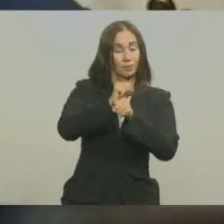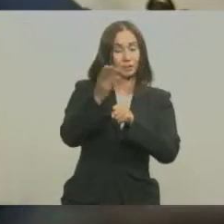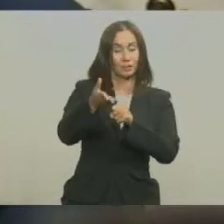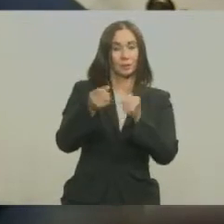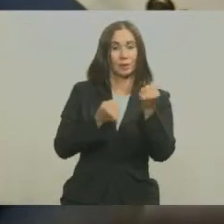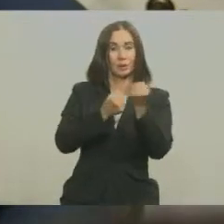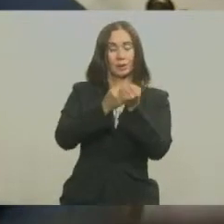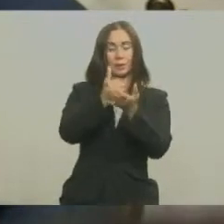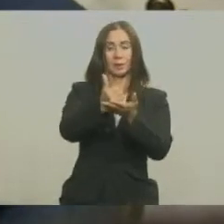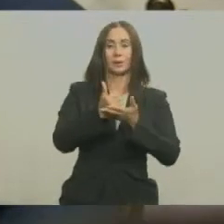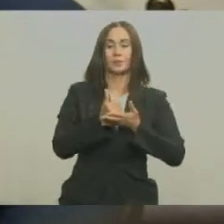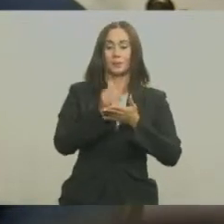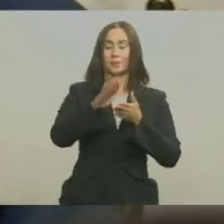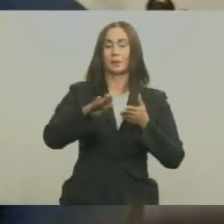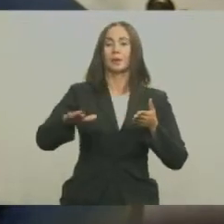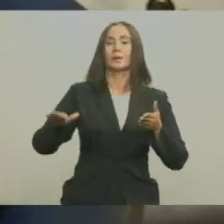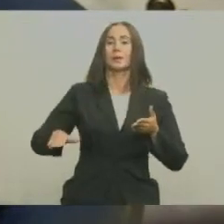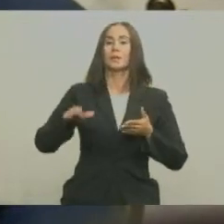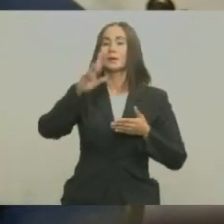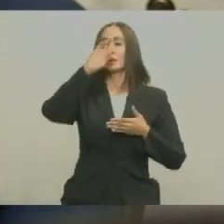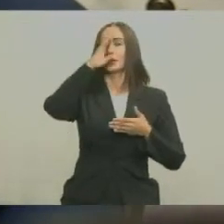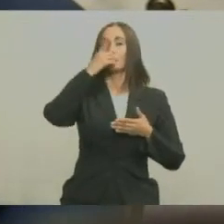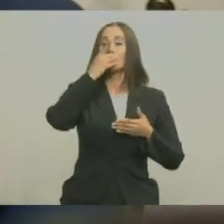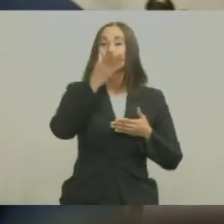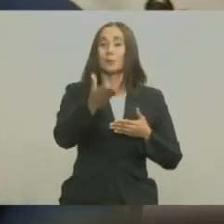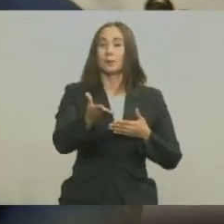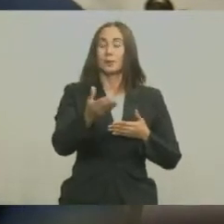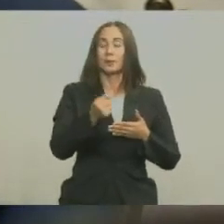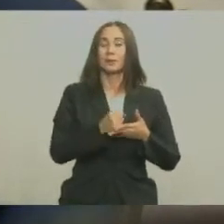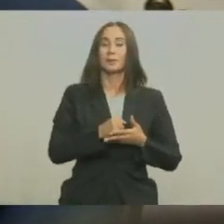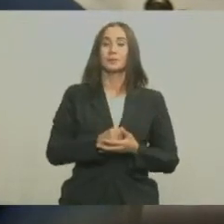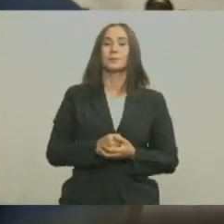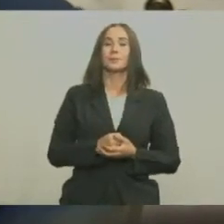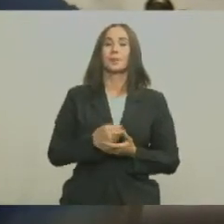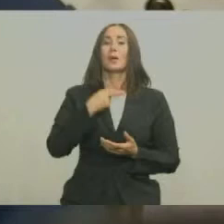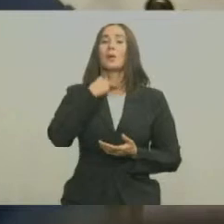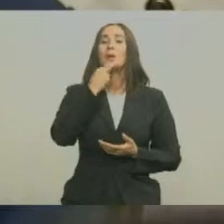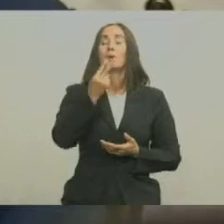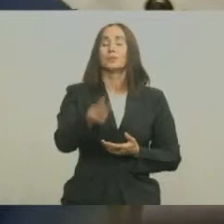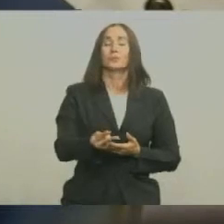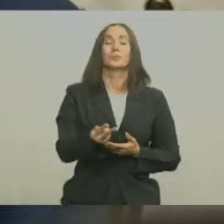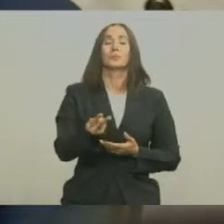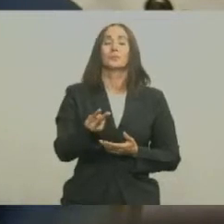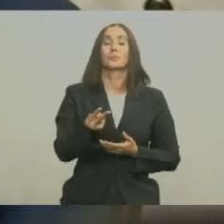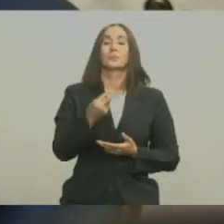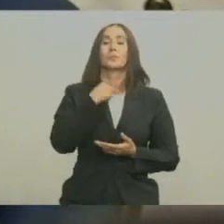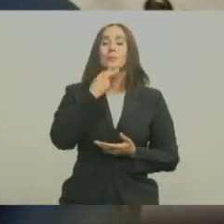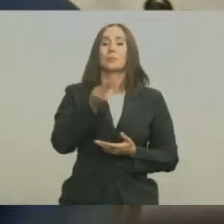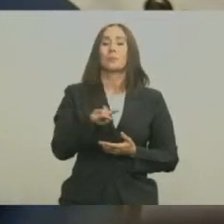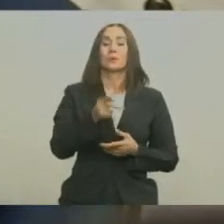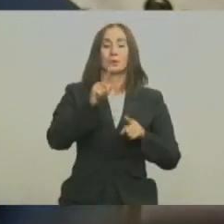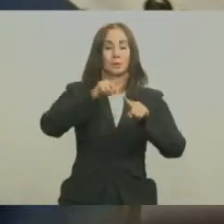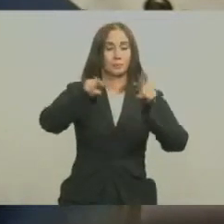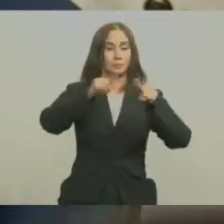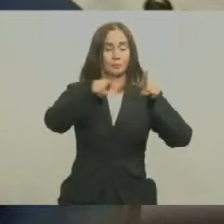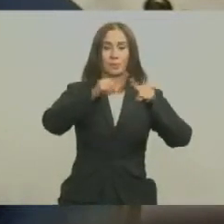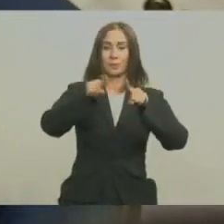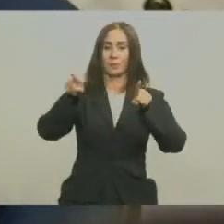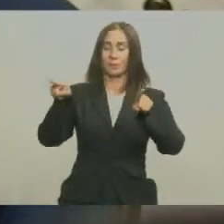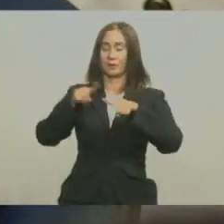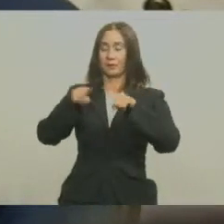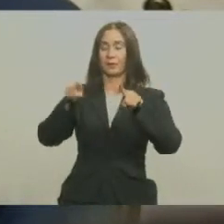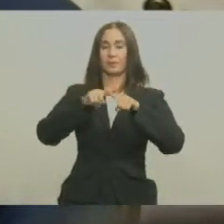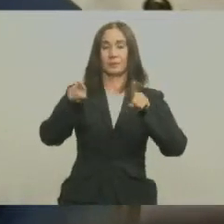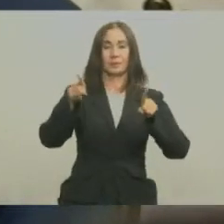a favor de la niñez en la República Dominicana, voceros de las diferentes